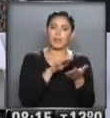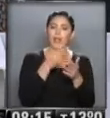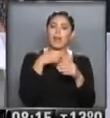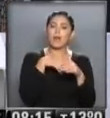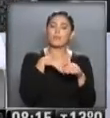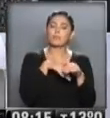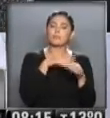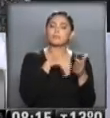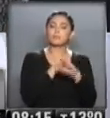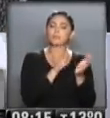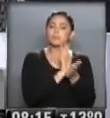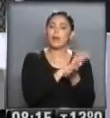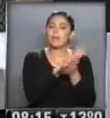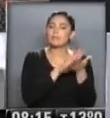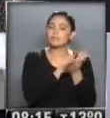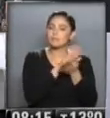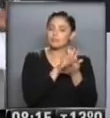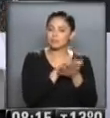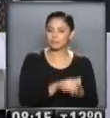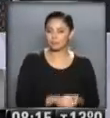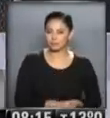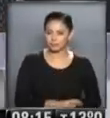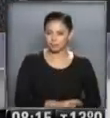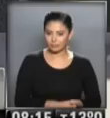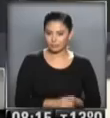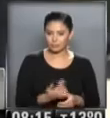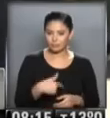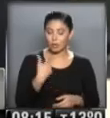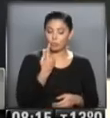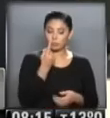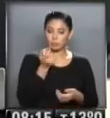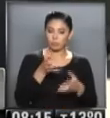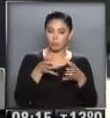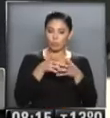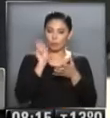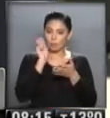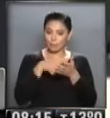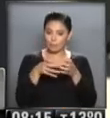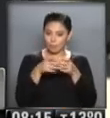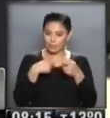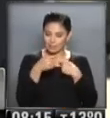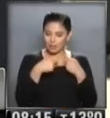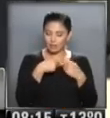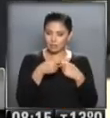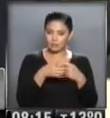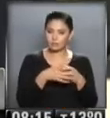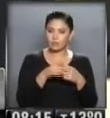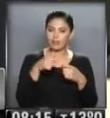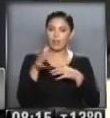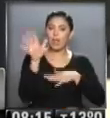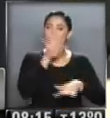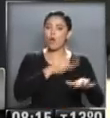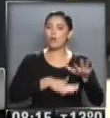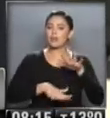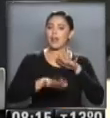cosa como si fueran ingreso de parte de un tercero una de las eh firmas que se dedicaba a esto a trabajar en armar